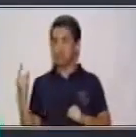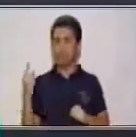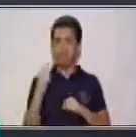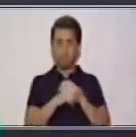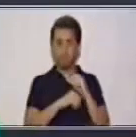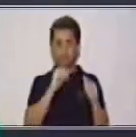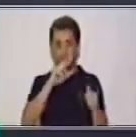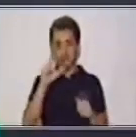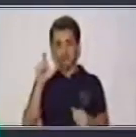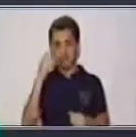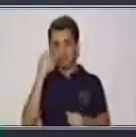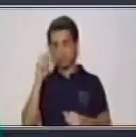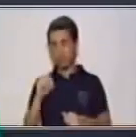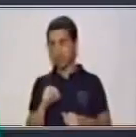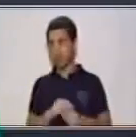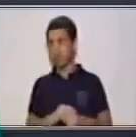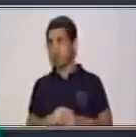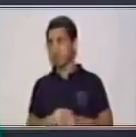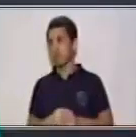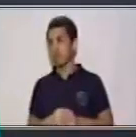de manera fraccionaria,